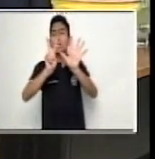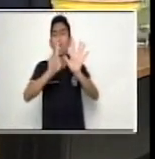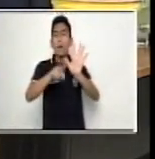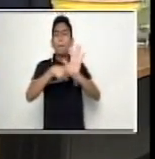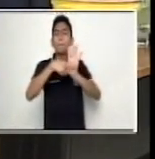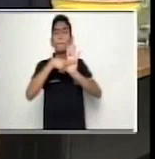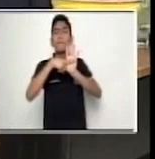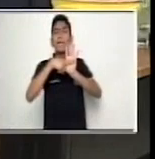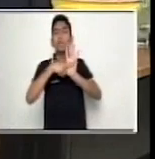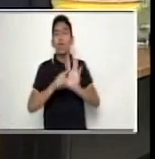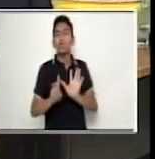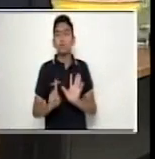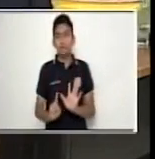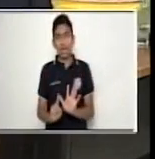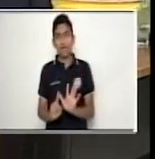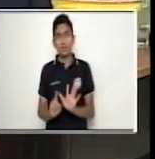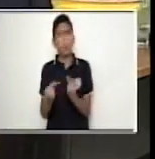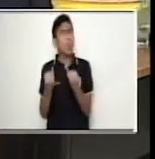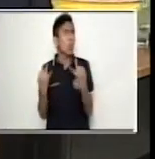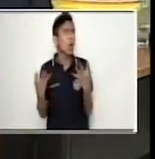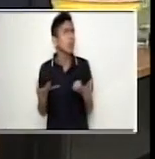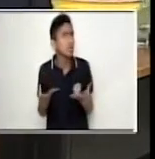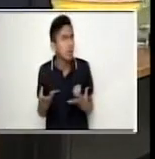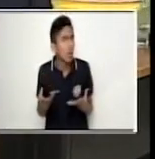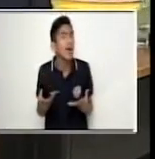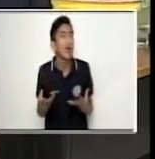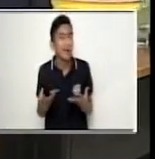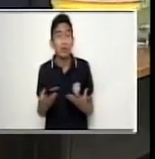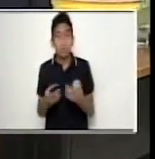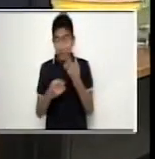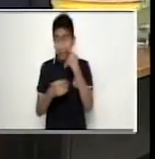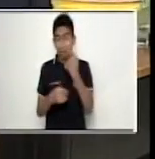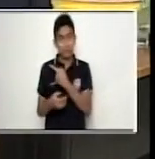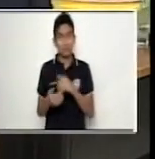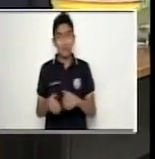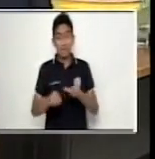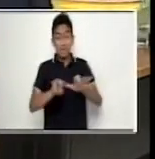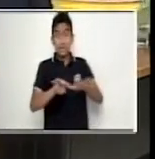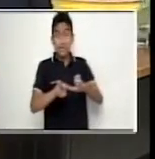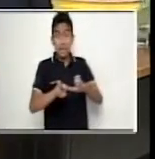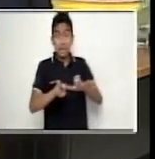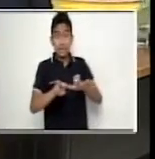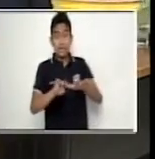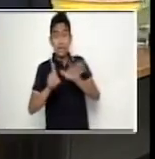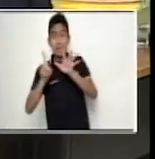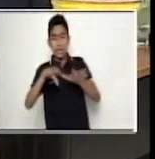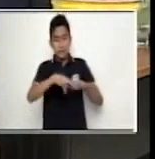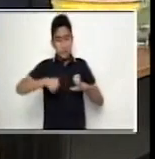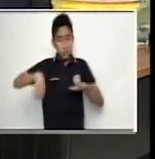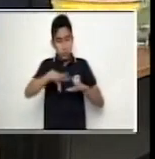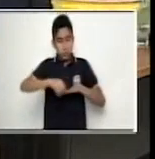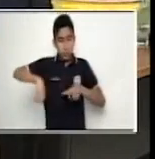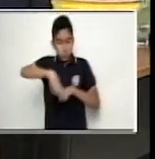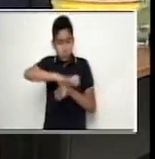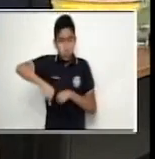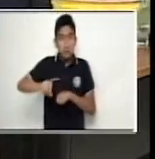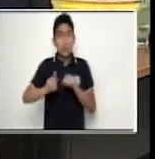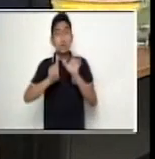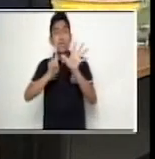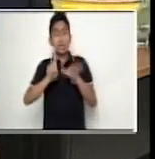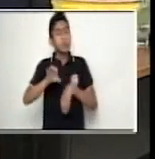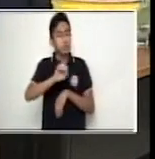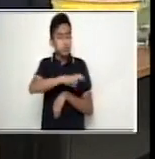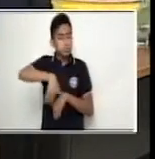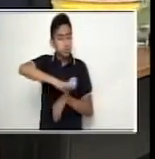el sustraendo. Vamos a quitar 6, 2, 4, 6. ¿Cuánto te quedó?